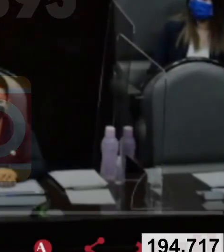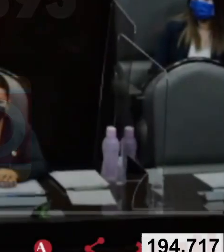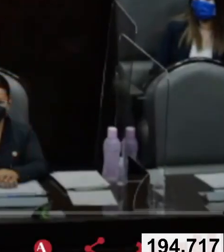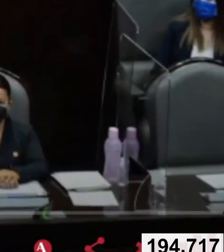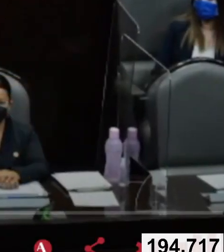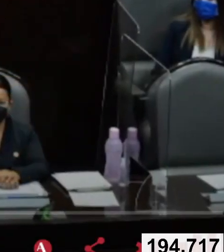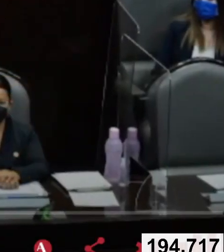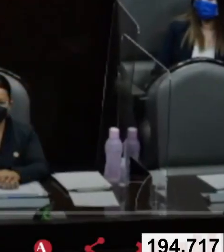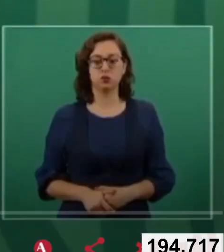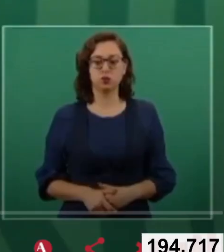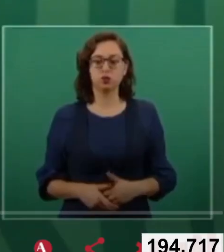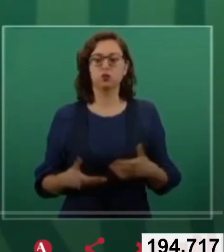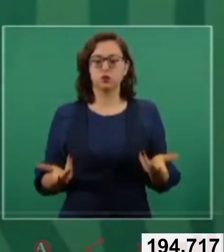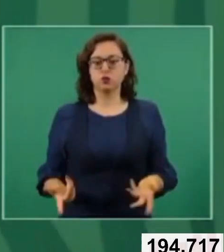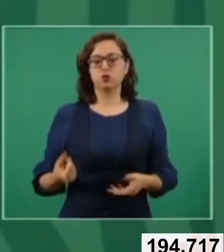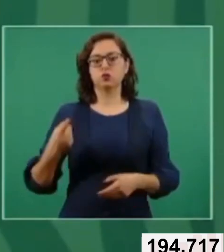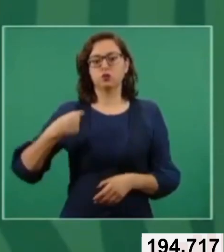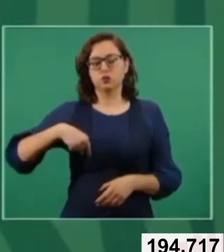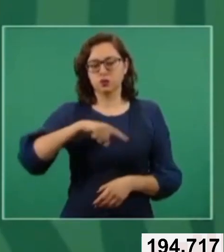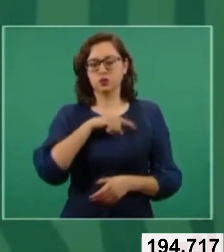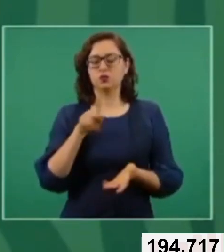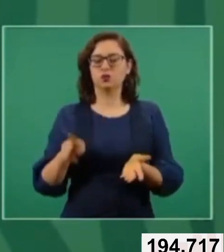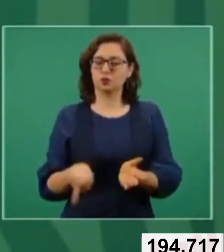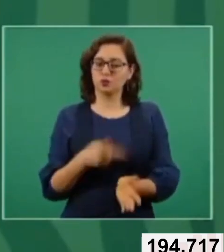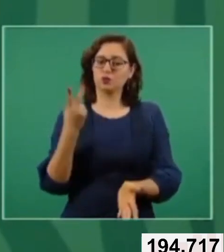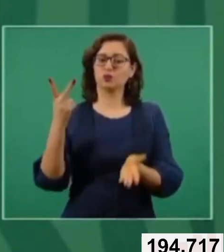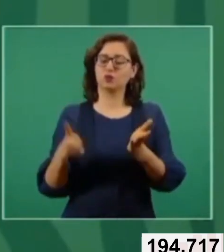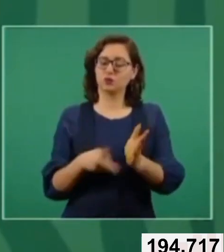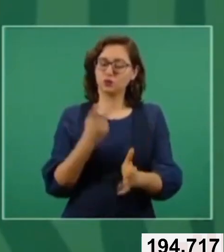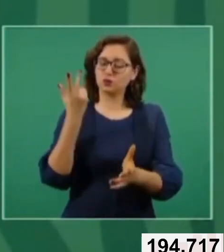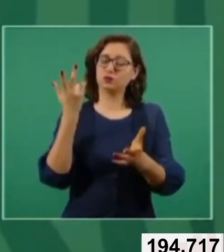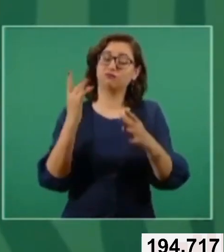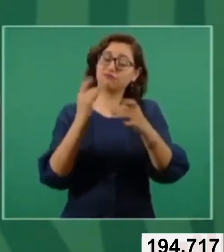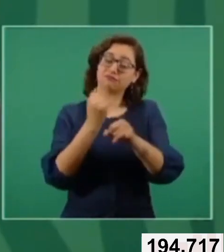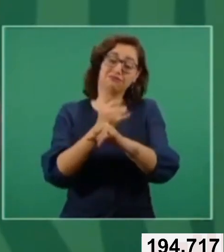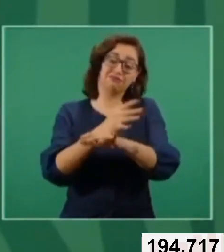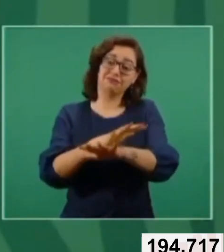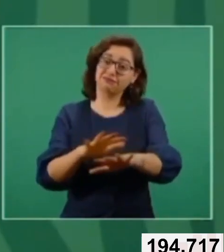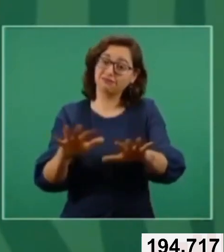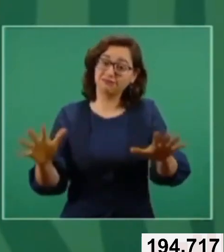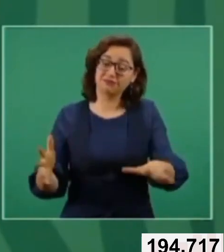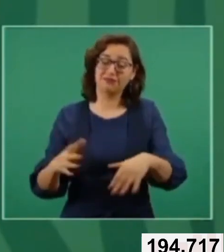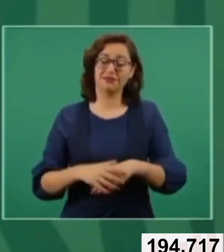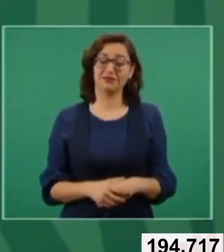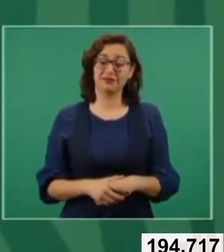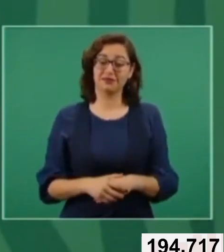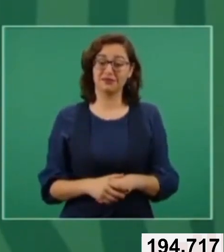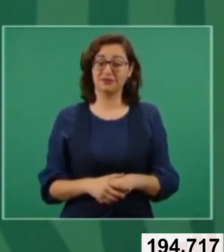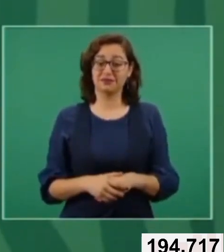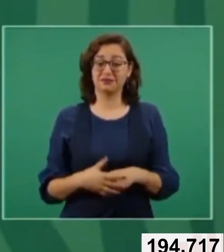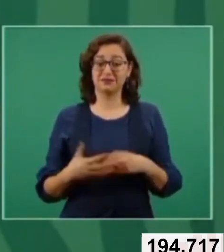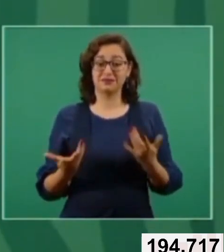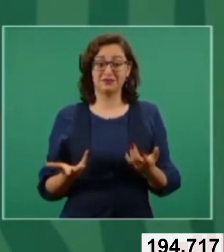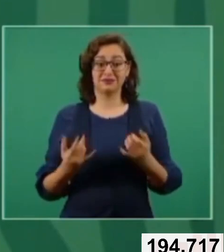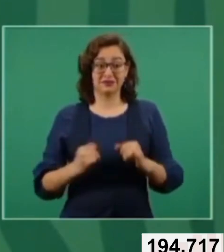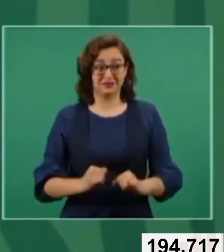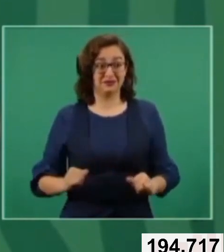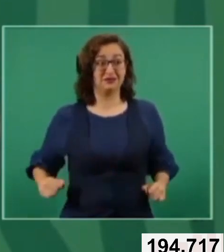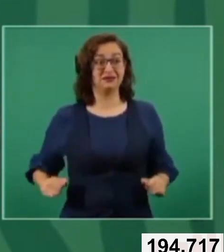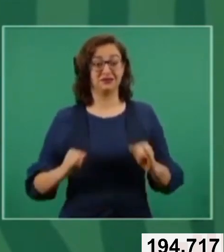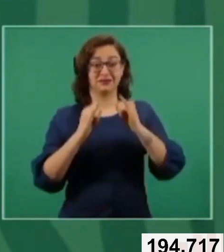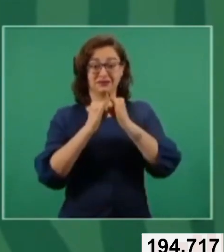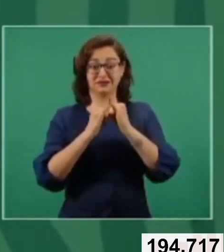porque yo dice que con esta metodología así como va el morera se convertiría